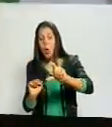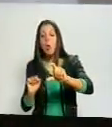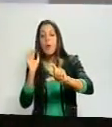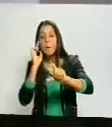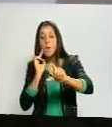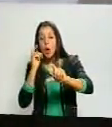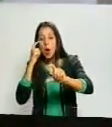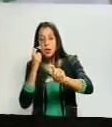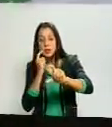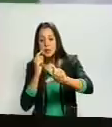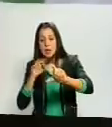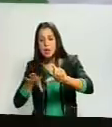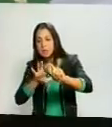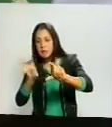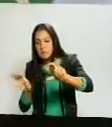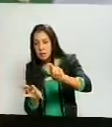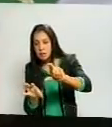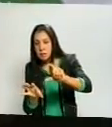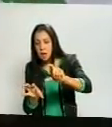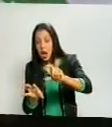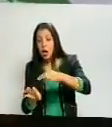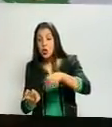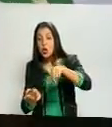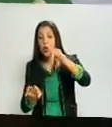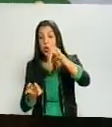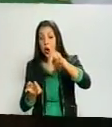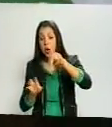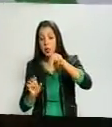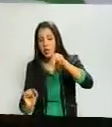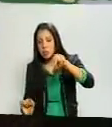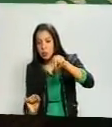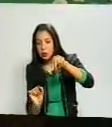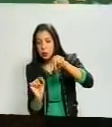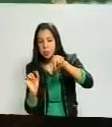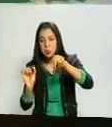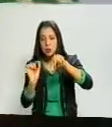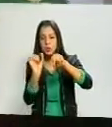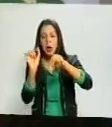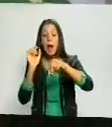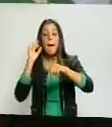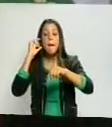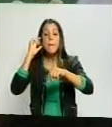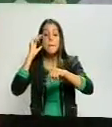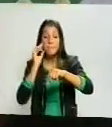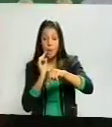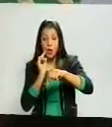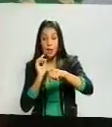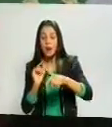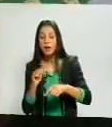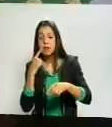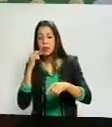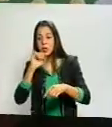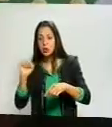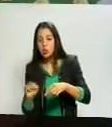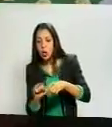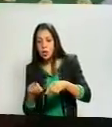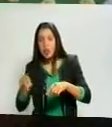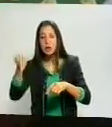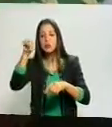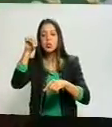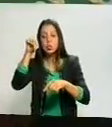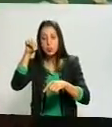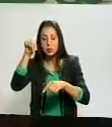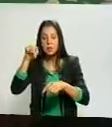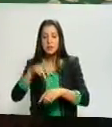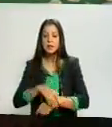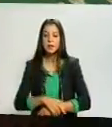norte del Estado Bolívar, sur del Orinoco y parte norte del Estado